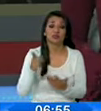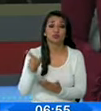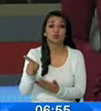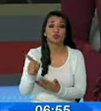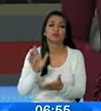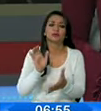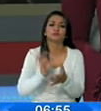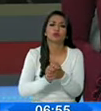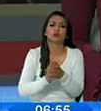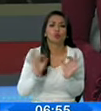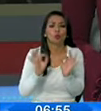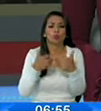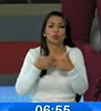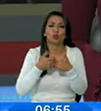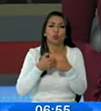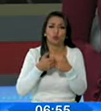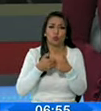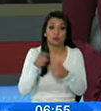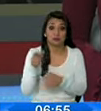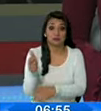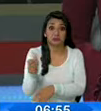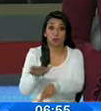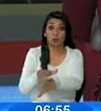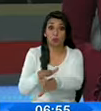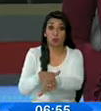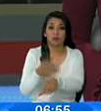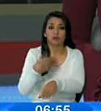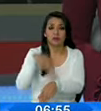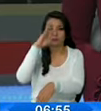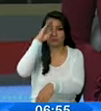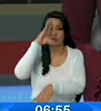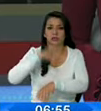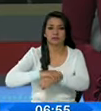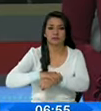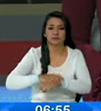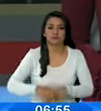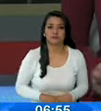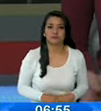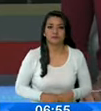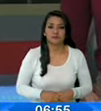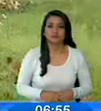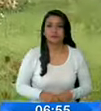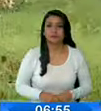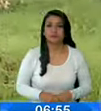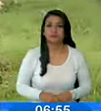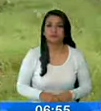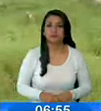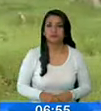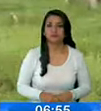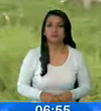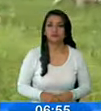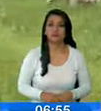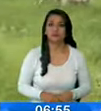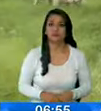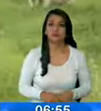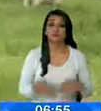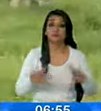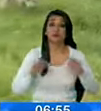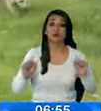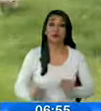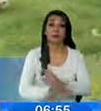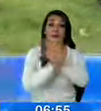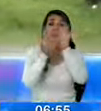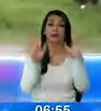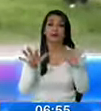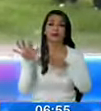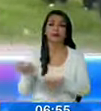pareja sentimental de la joven y principal sospechoso fue detenido por agentes de la DINASA. Llegaba el nuevo día, el movimiento